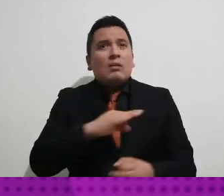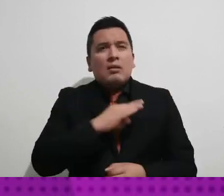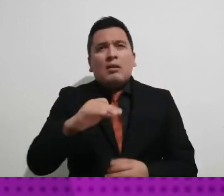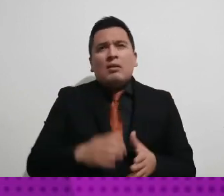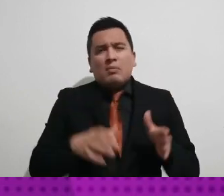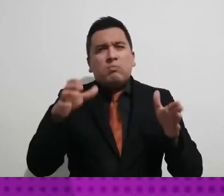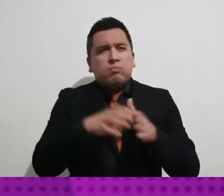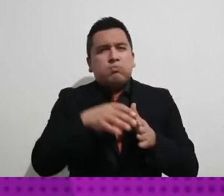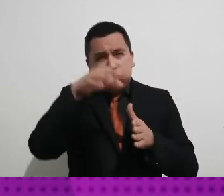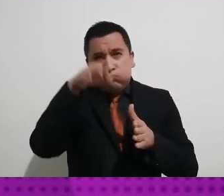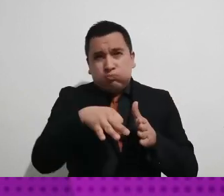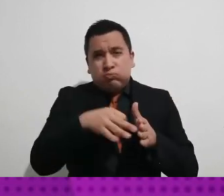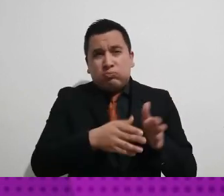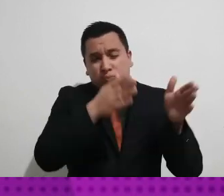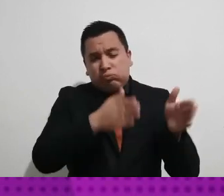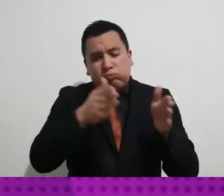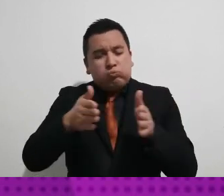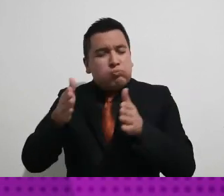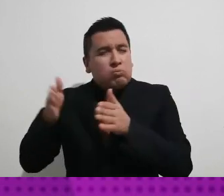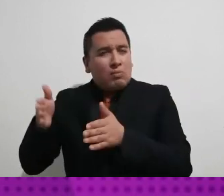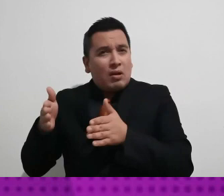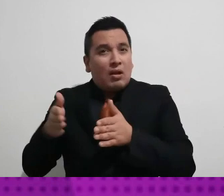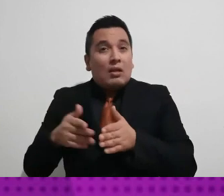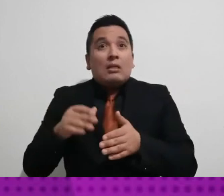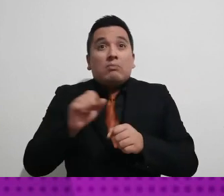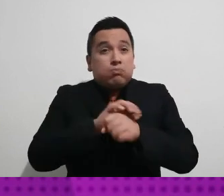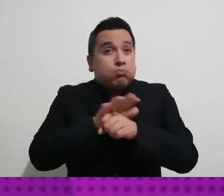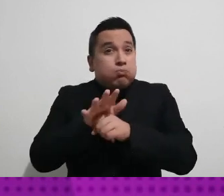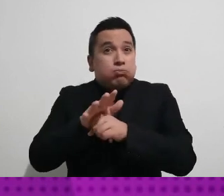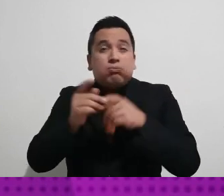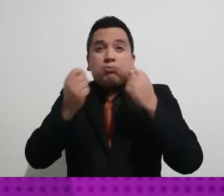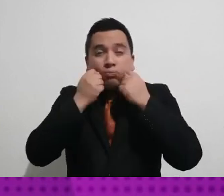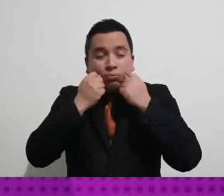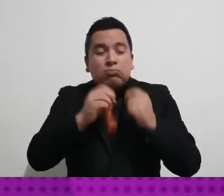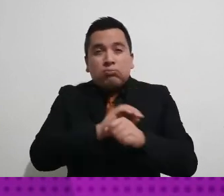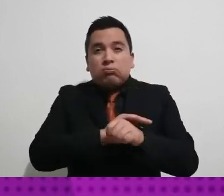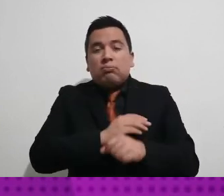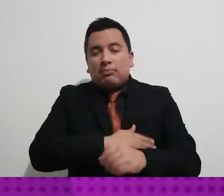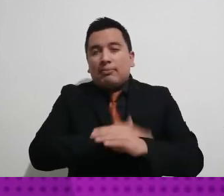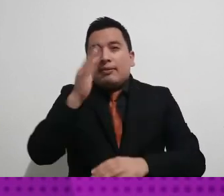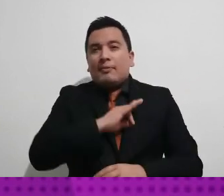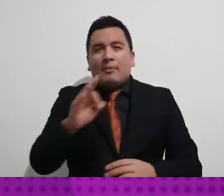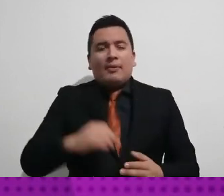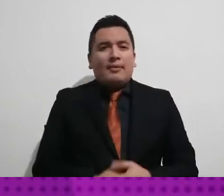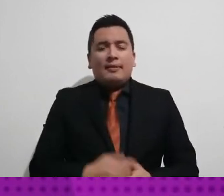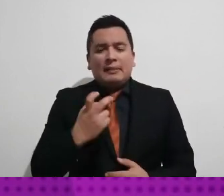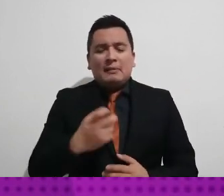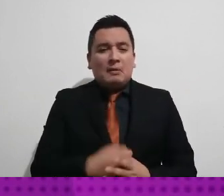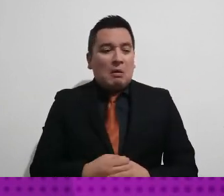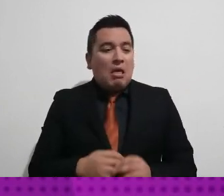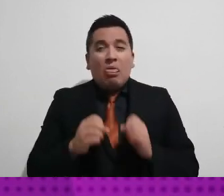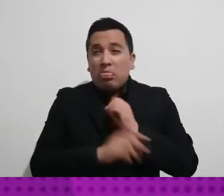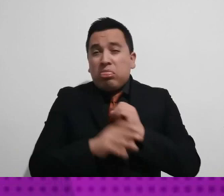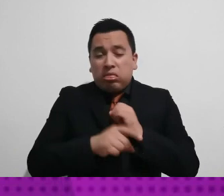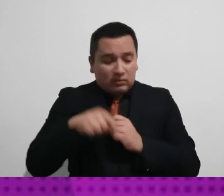sí se puede llevar a cabo un proceso electoral en medio de la pandemia y dar buenos resultados. Así es que